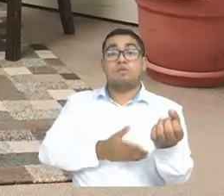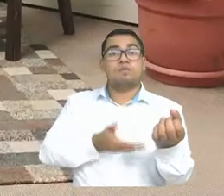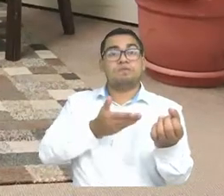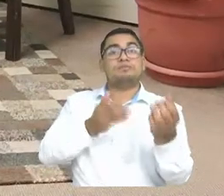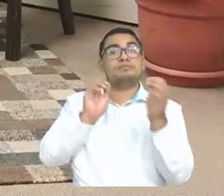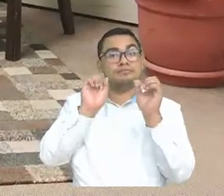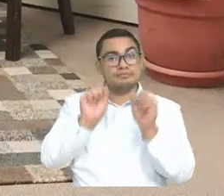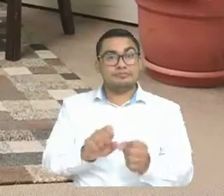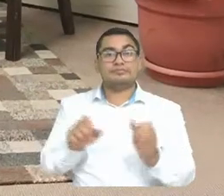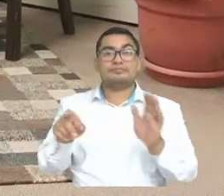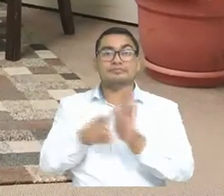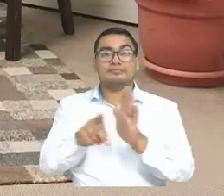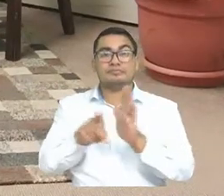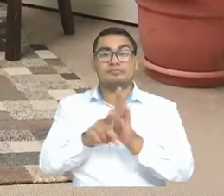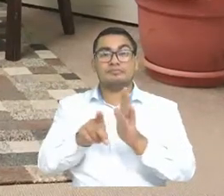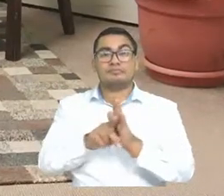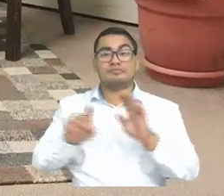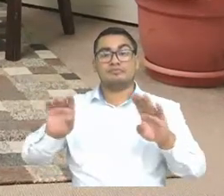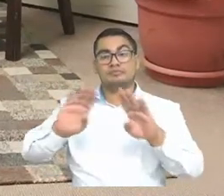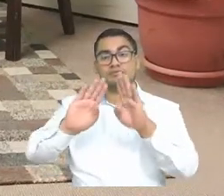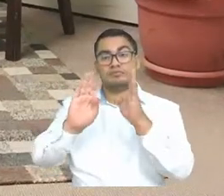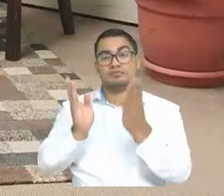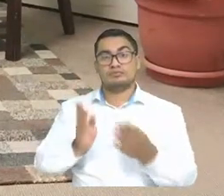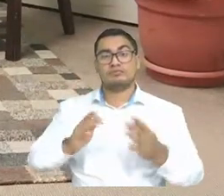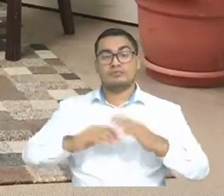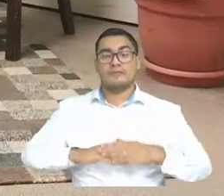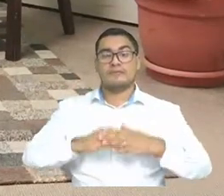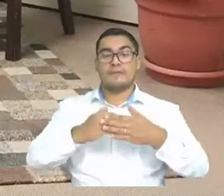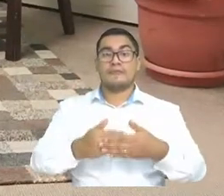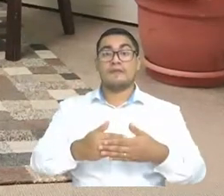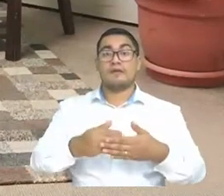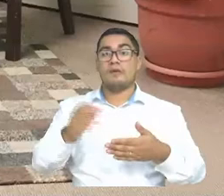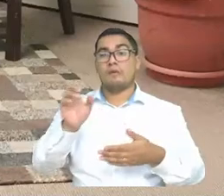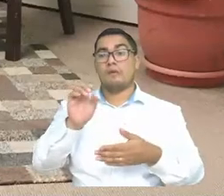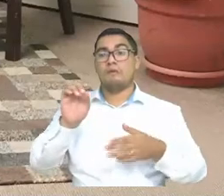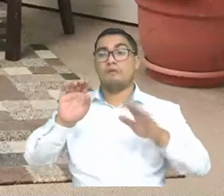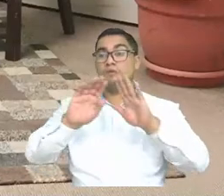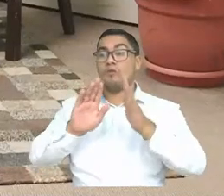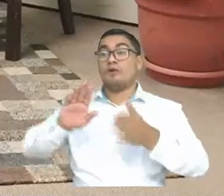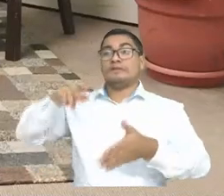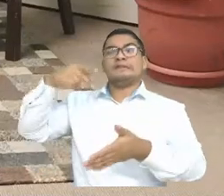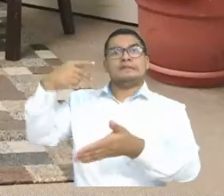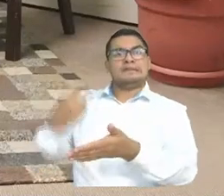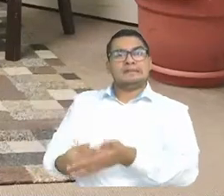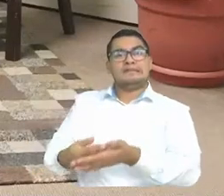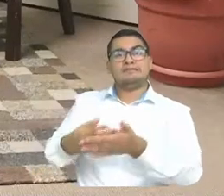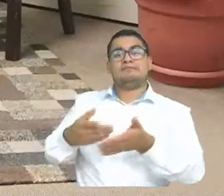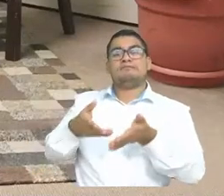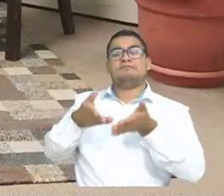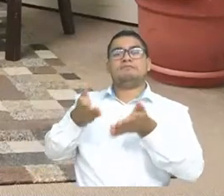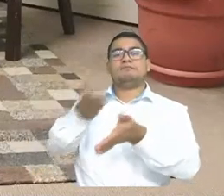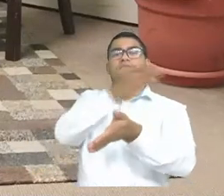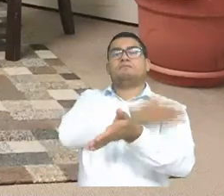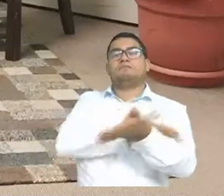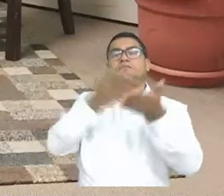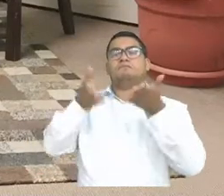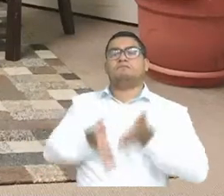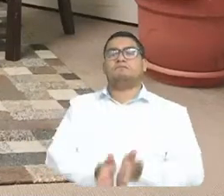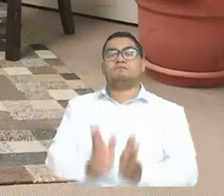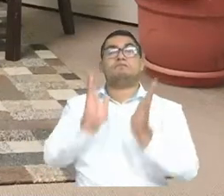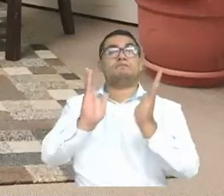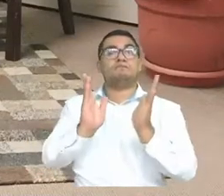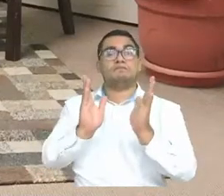muy peligrosa para la embarazada, o ya sea por golpes, caídas, entonces tienden a darse los partos prematuros. A veces